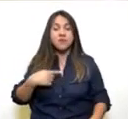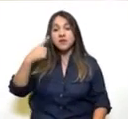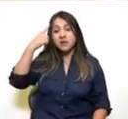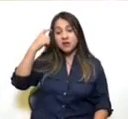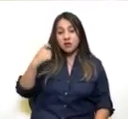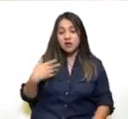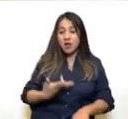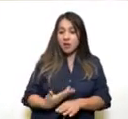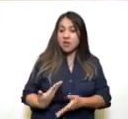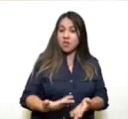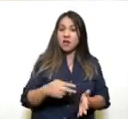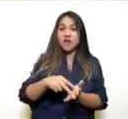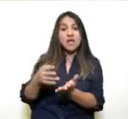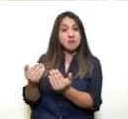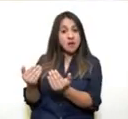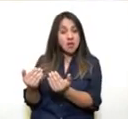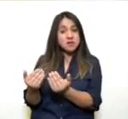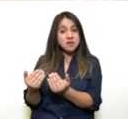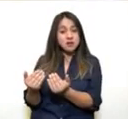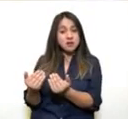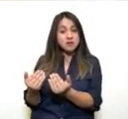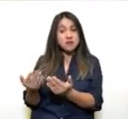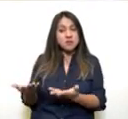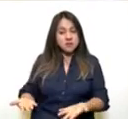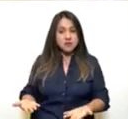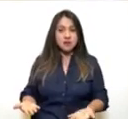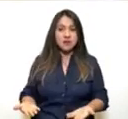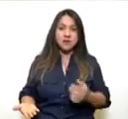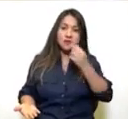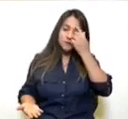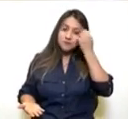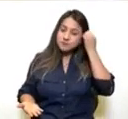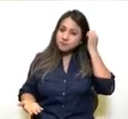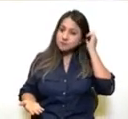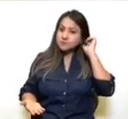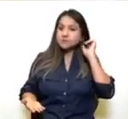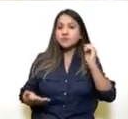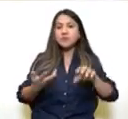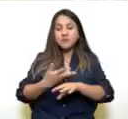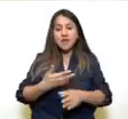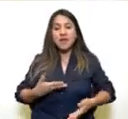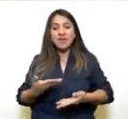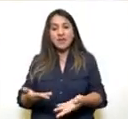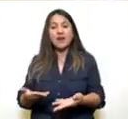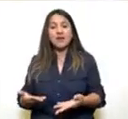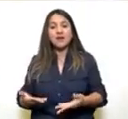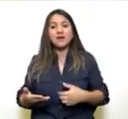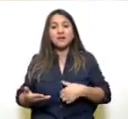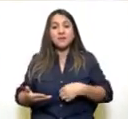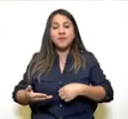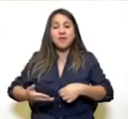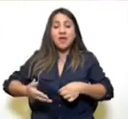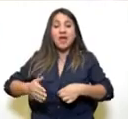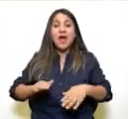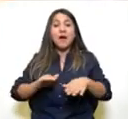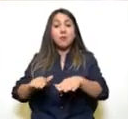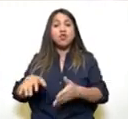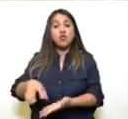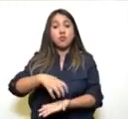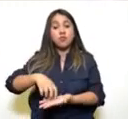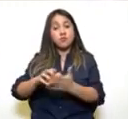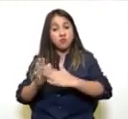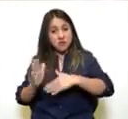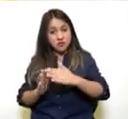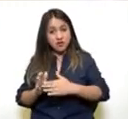esperanza creo que hay que darles aire a estas poblaciones a